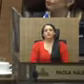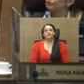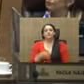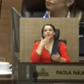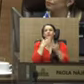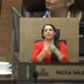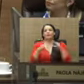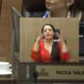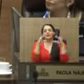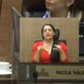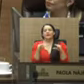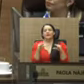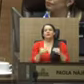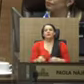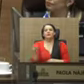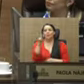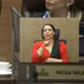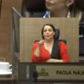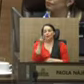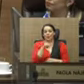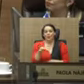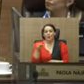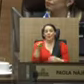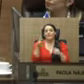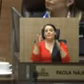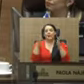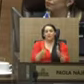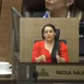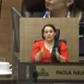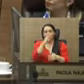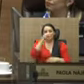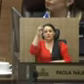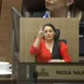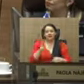Buenas tardes, compañeros costarricenses.